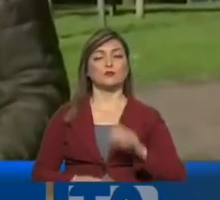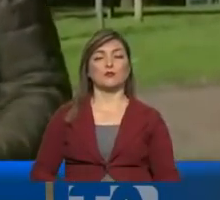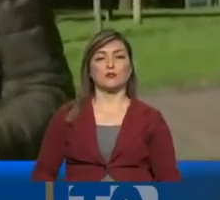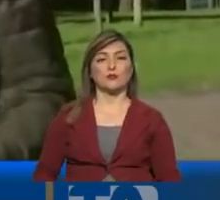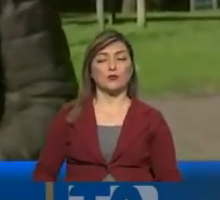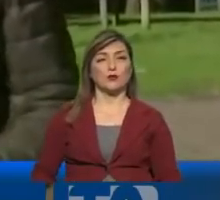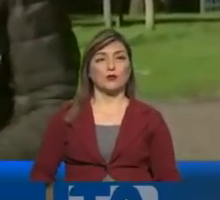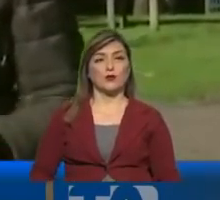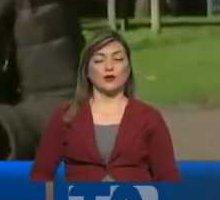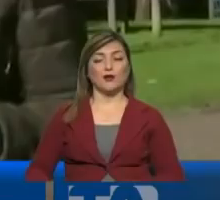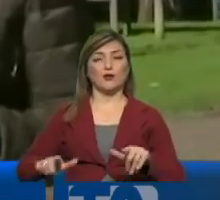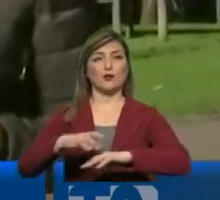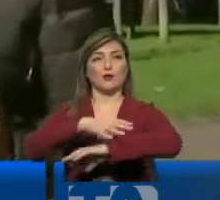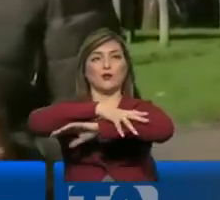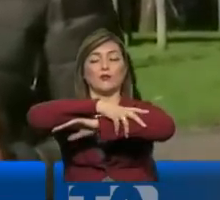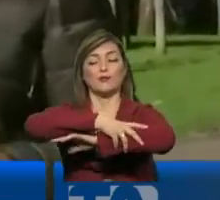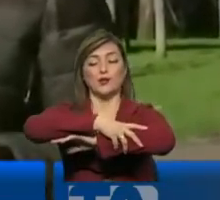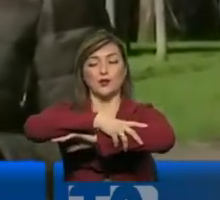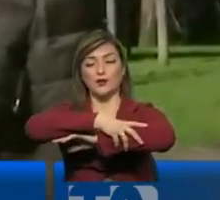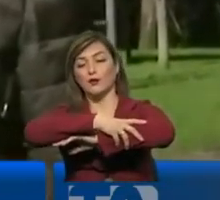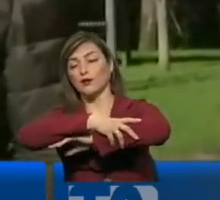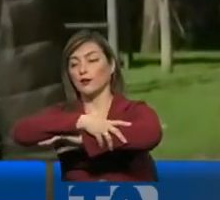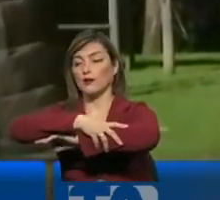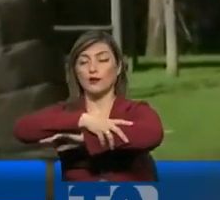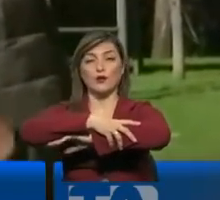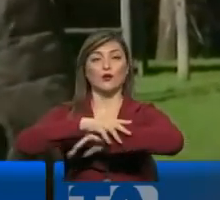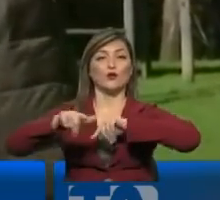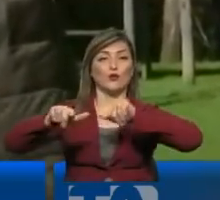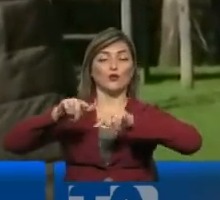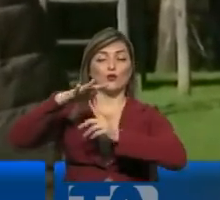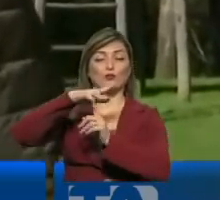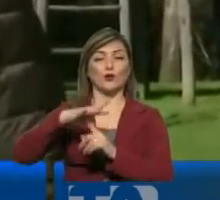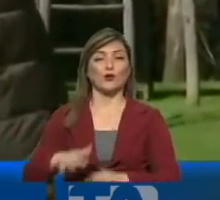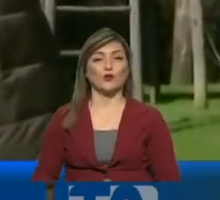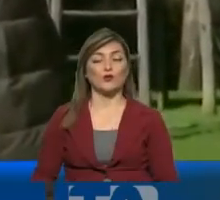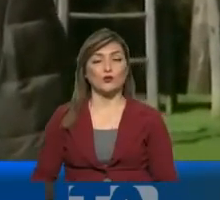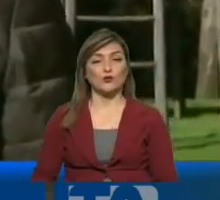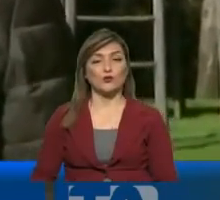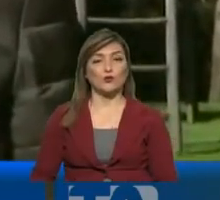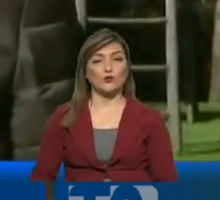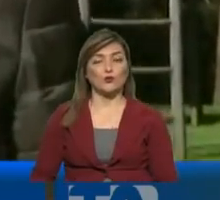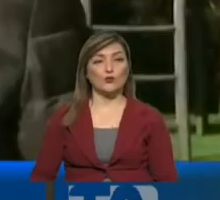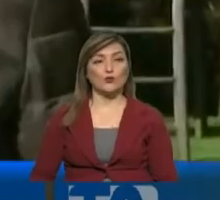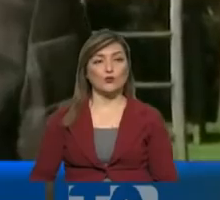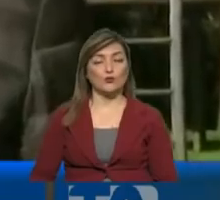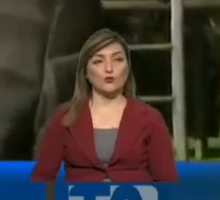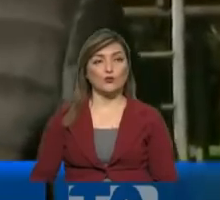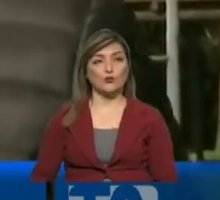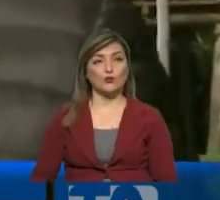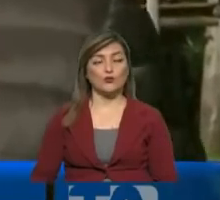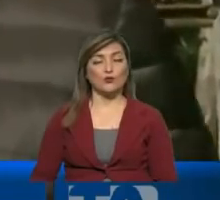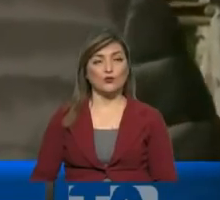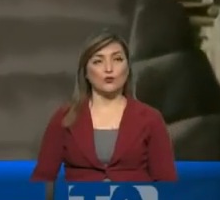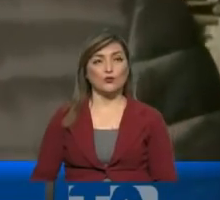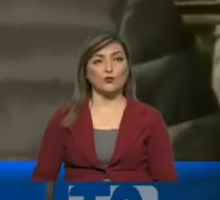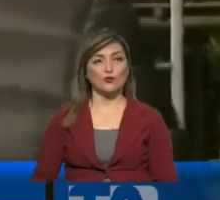este momento en el mirador, que se encuentra en la parte oriental del parque. Adicional a esto, tenemos una gran alternativa donde